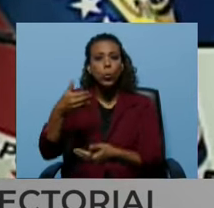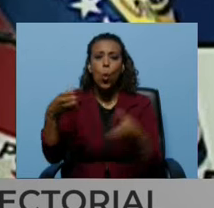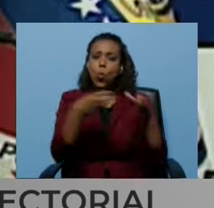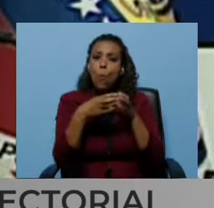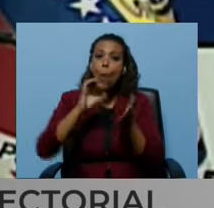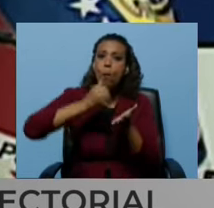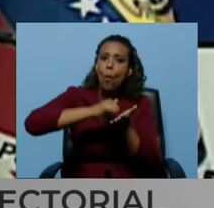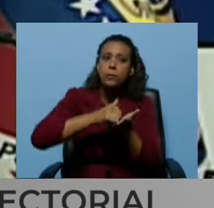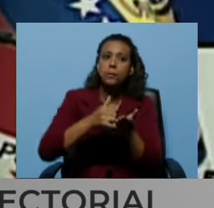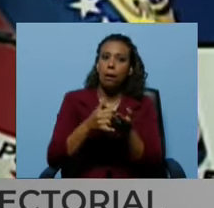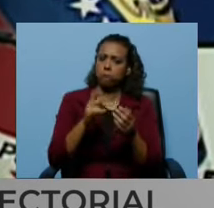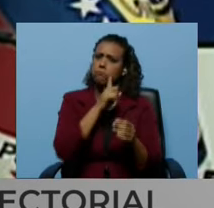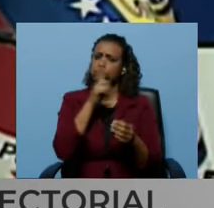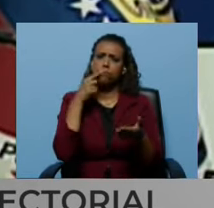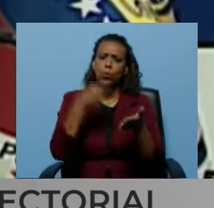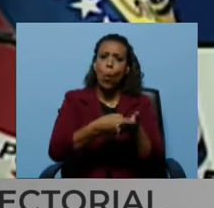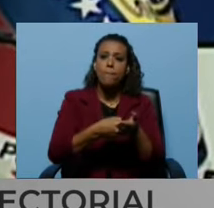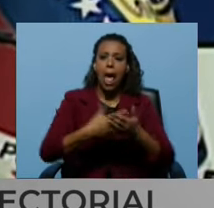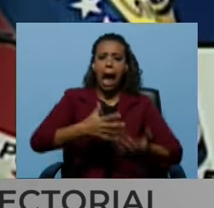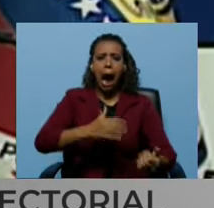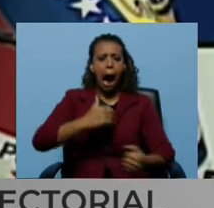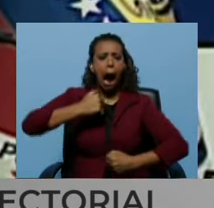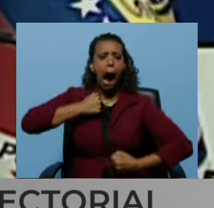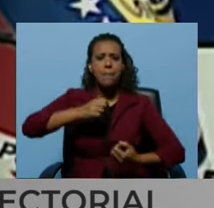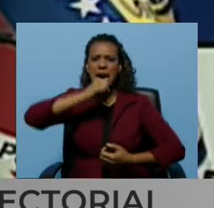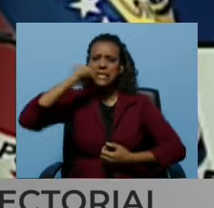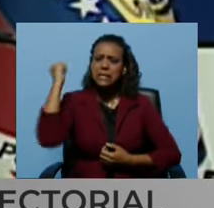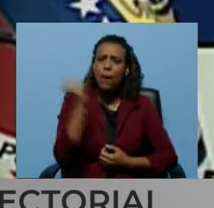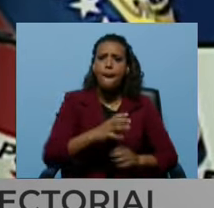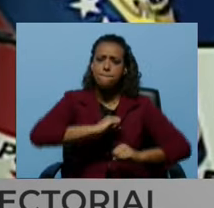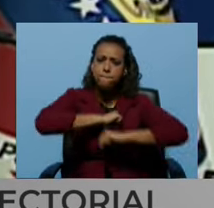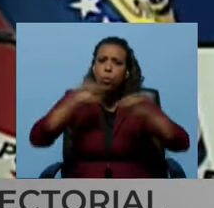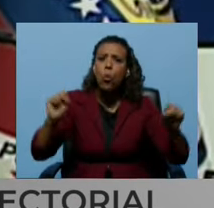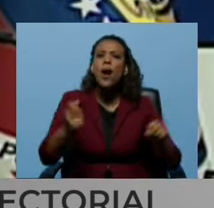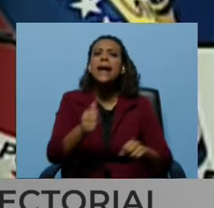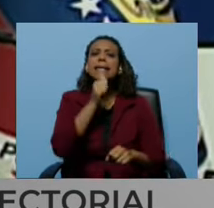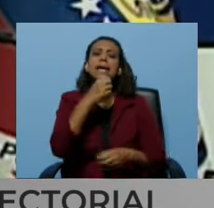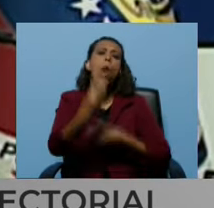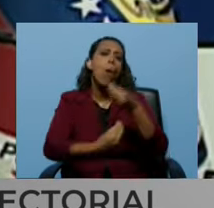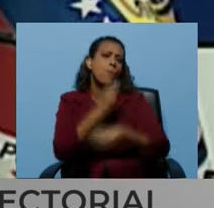grupos. Armamento explosivo, ¿quién los va a usar?